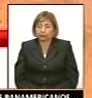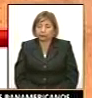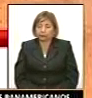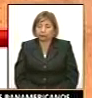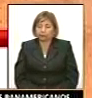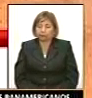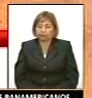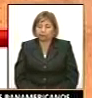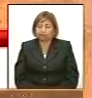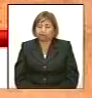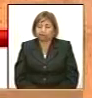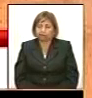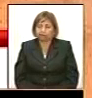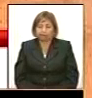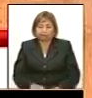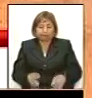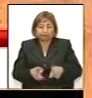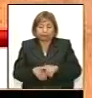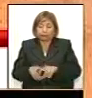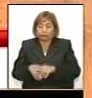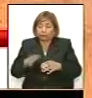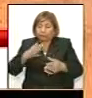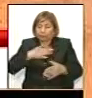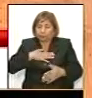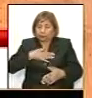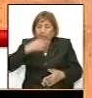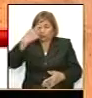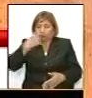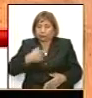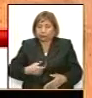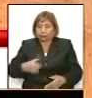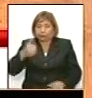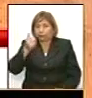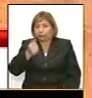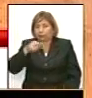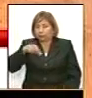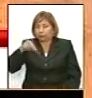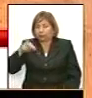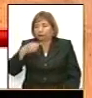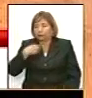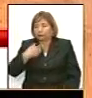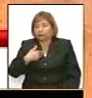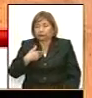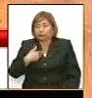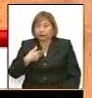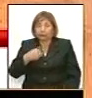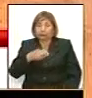Por lo tanto, desde mi posición de representar a APP, presidenta,